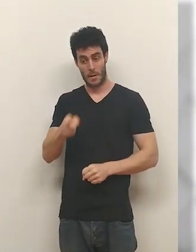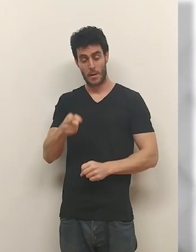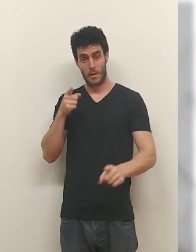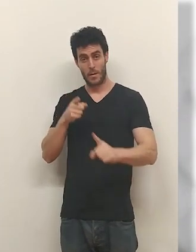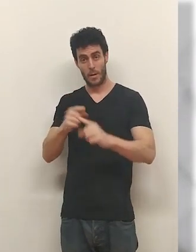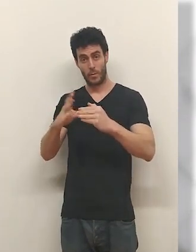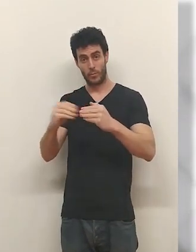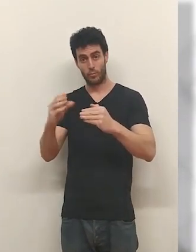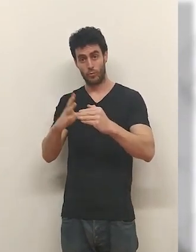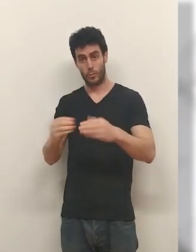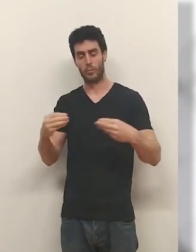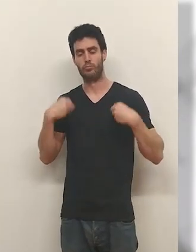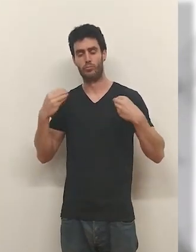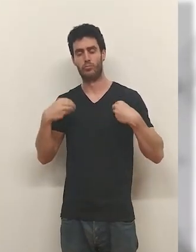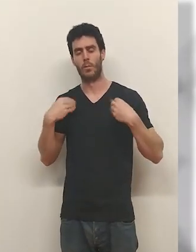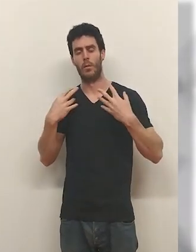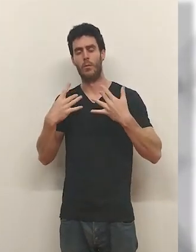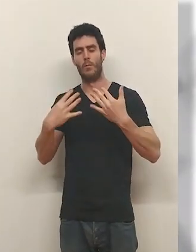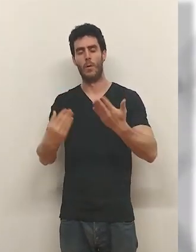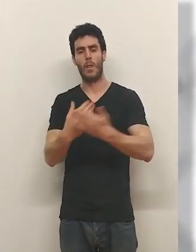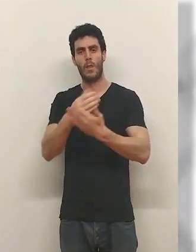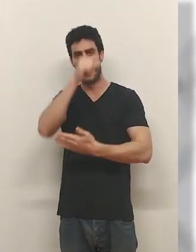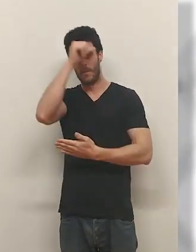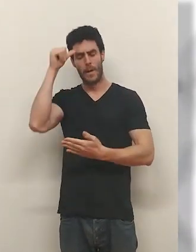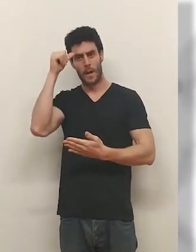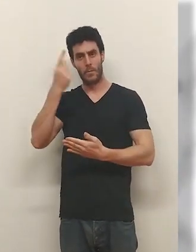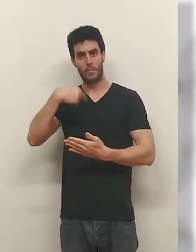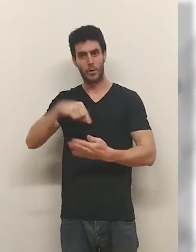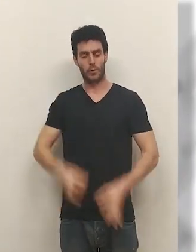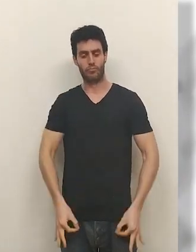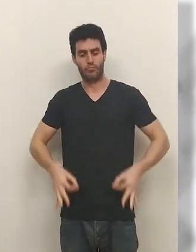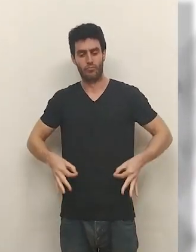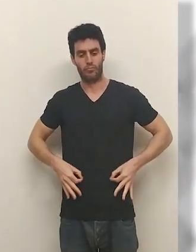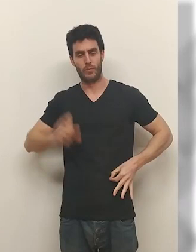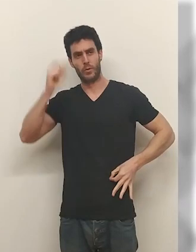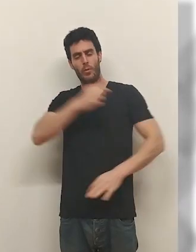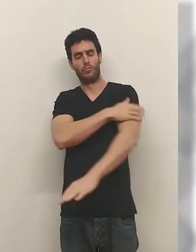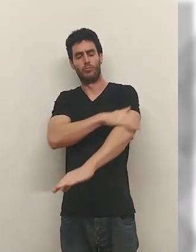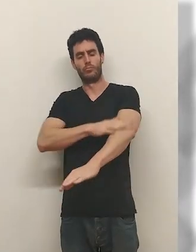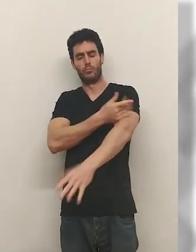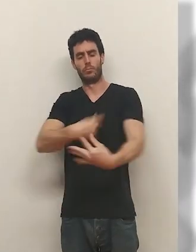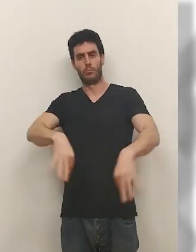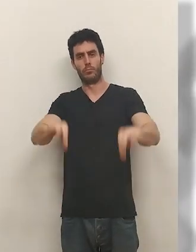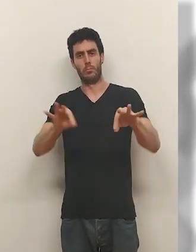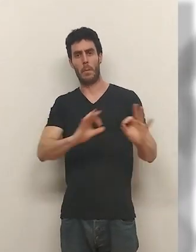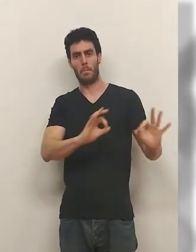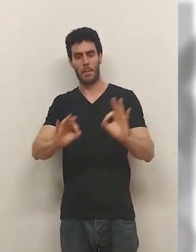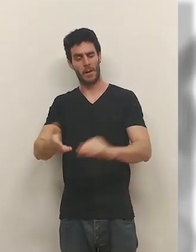los usuarios puedan pasar buenos y refrescantes días de verano. No duden en preparar el bañador, la crema solar y la toalla.